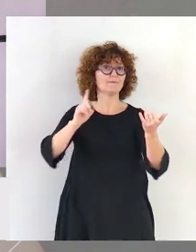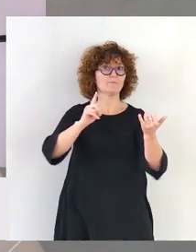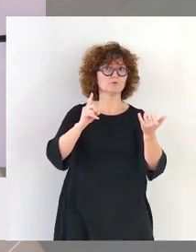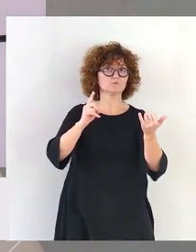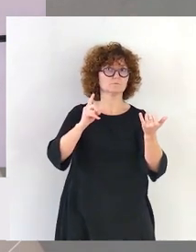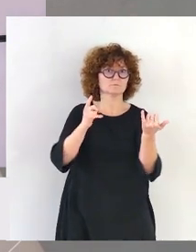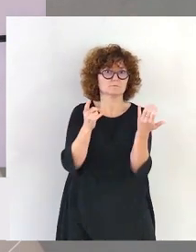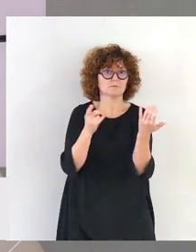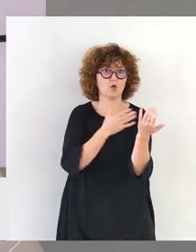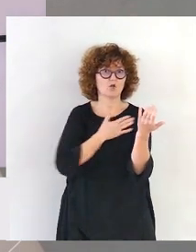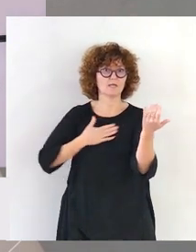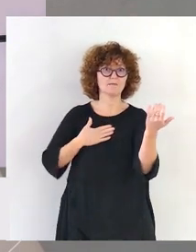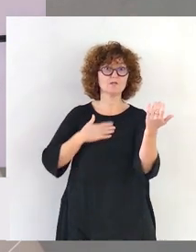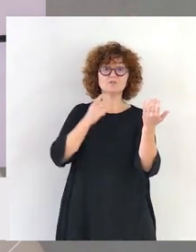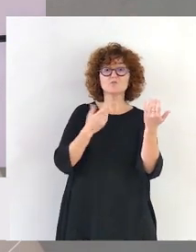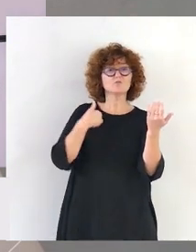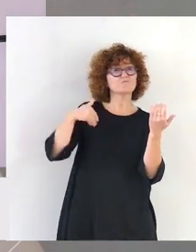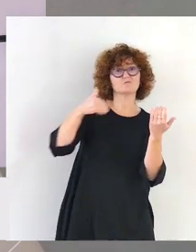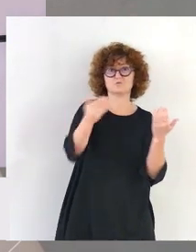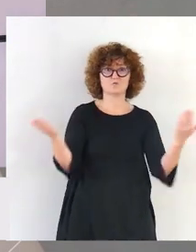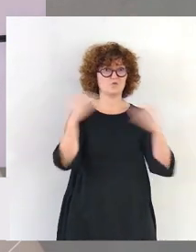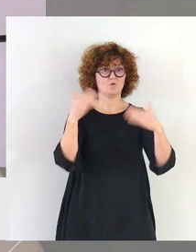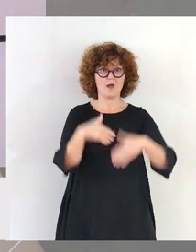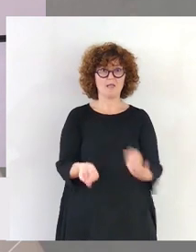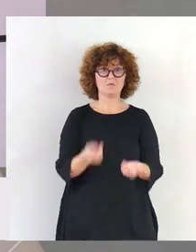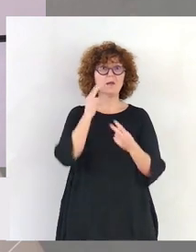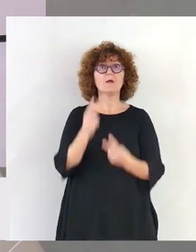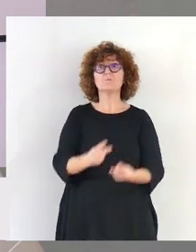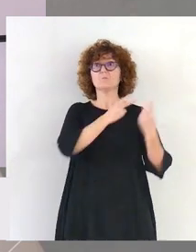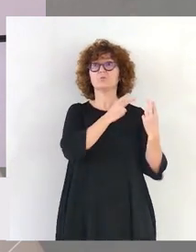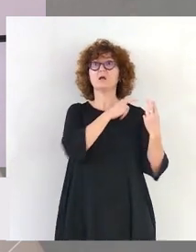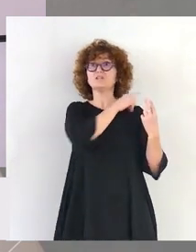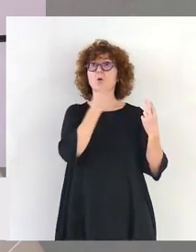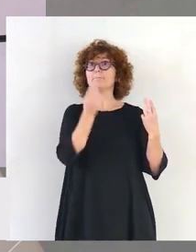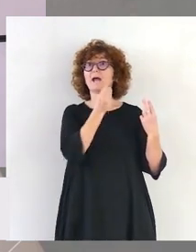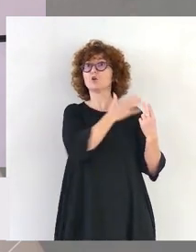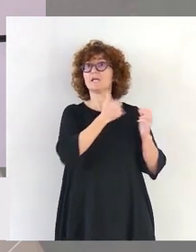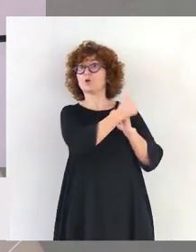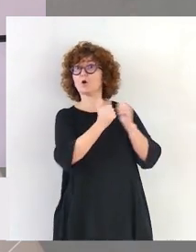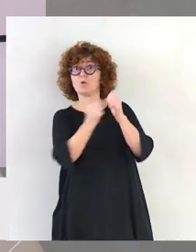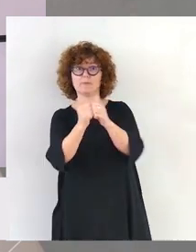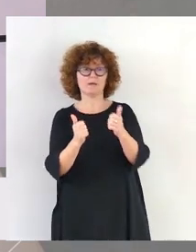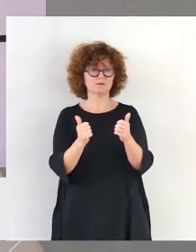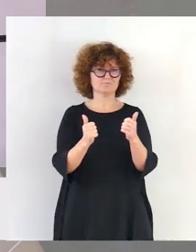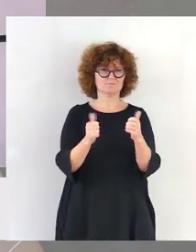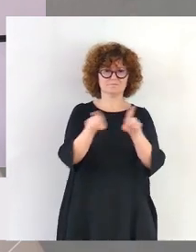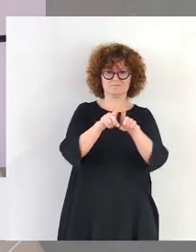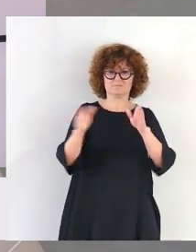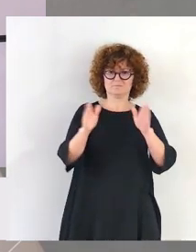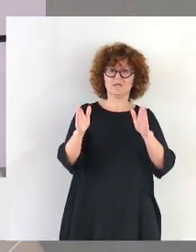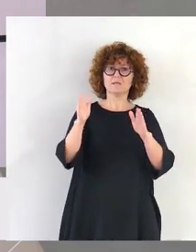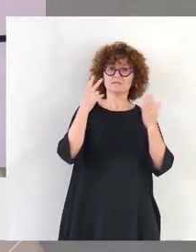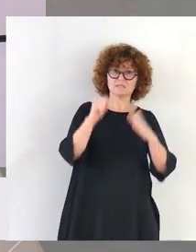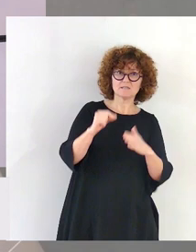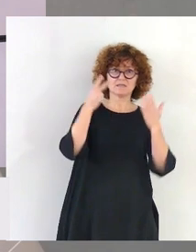dónde íbamos eso ya no tiene futuro es decir utilizar el planeta contaminando como se contaminó en los años 60 en los años